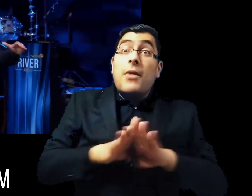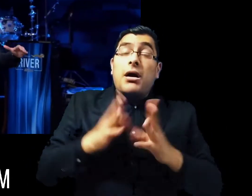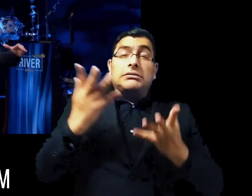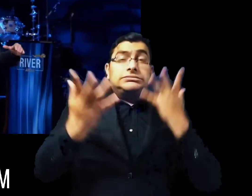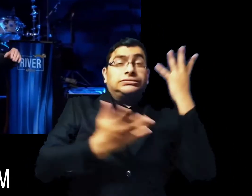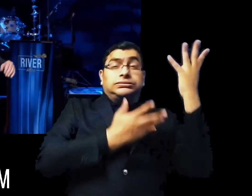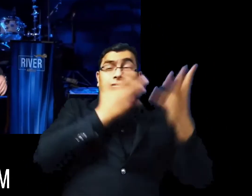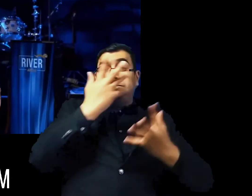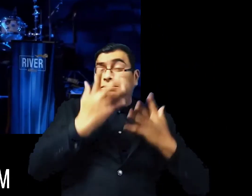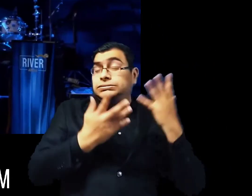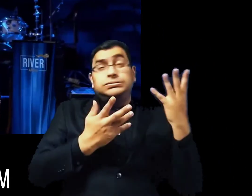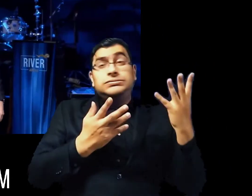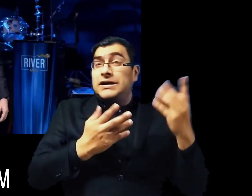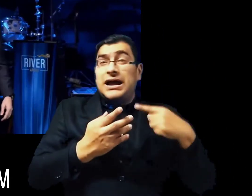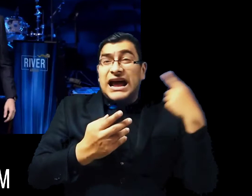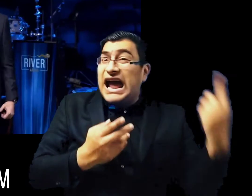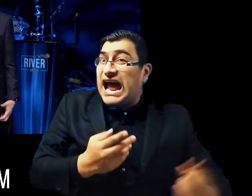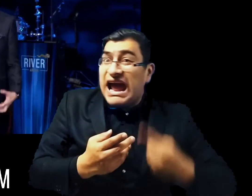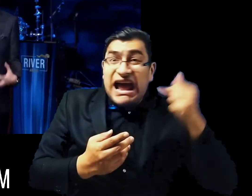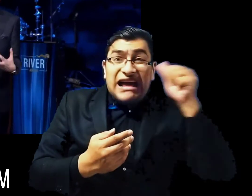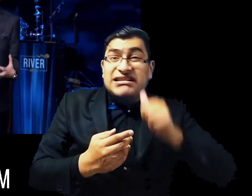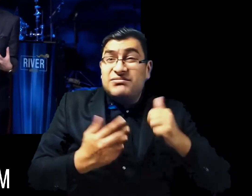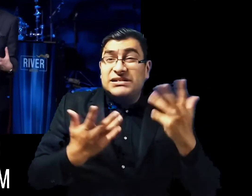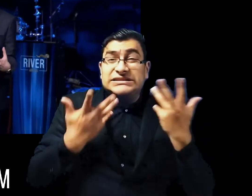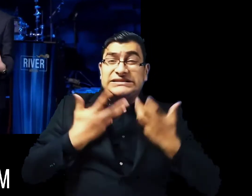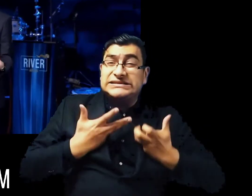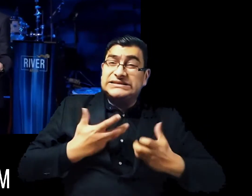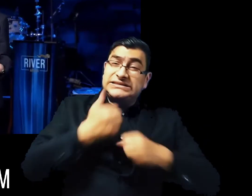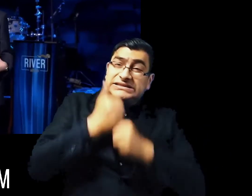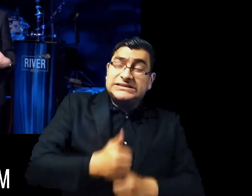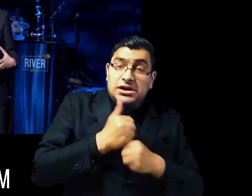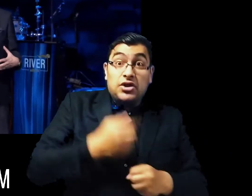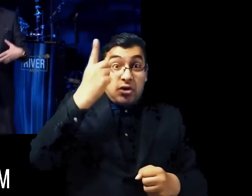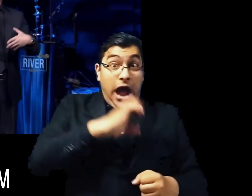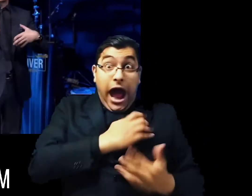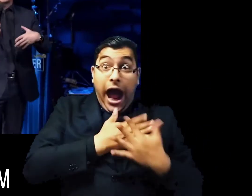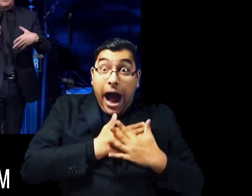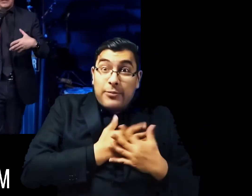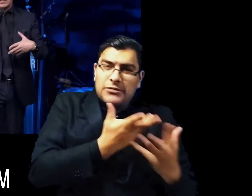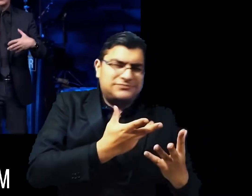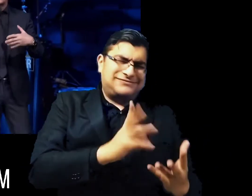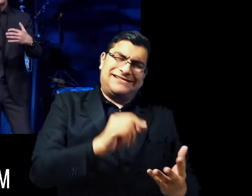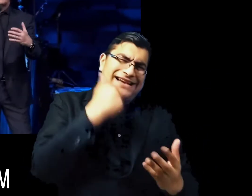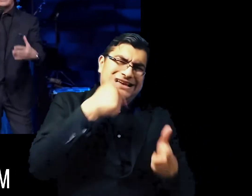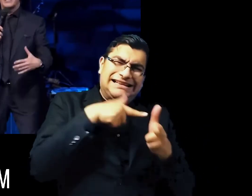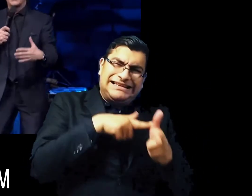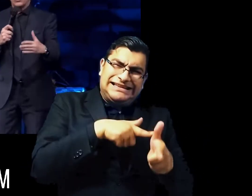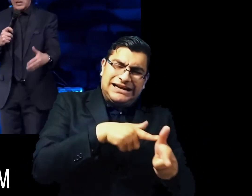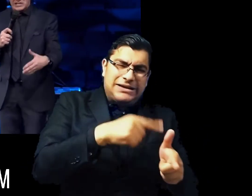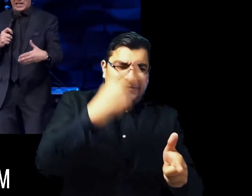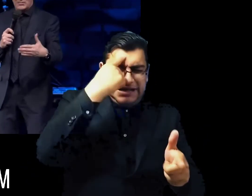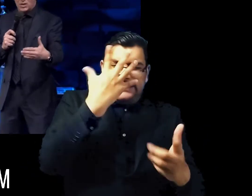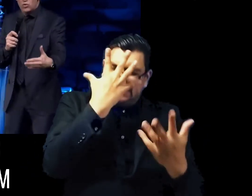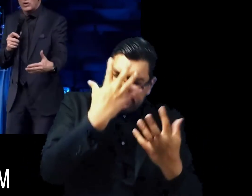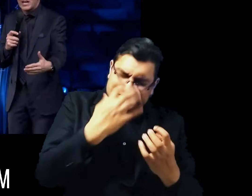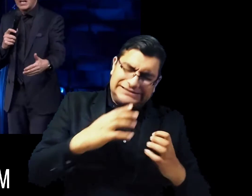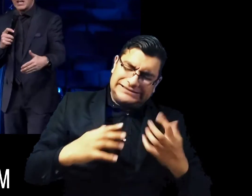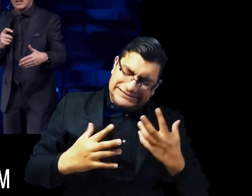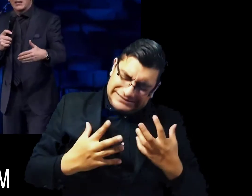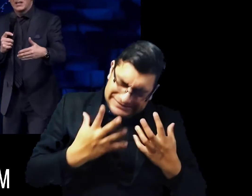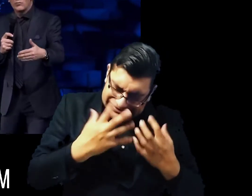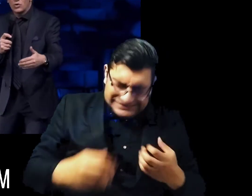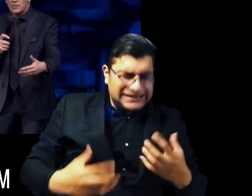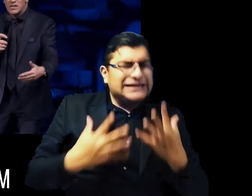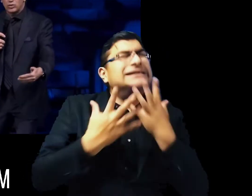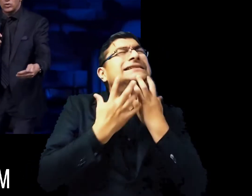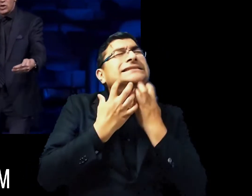infierno eterno. Dios los amó tanto que no quería que vivieran eternamente llenos de pena, de vergüenza, de amargura,